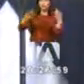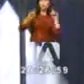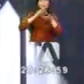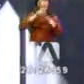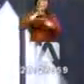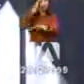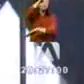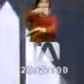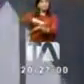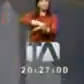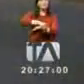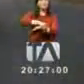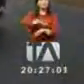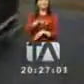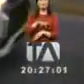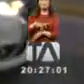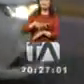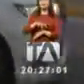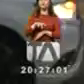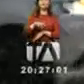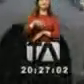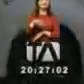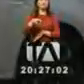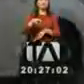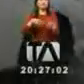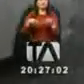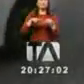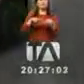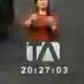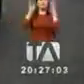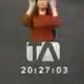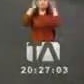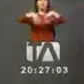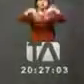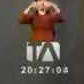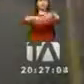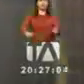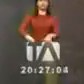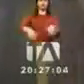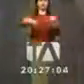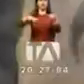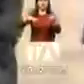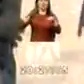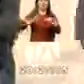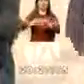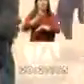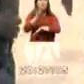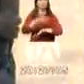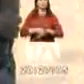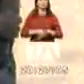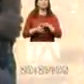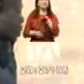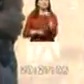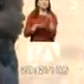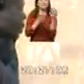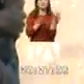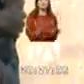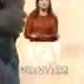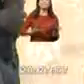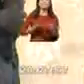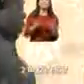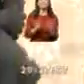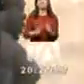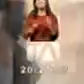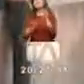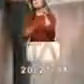tarde realizó un recorrido bastante rápido por las zonas afectadas producto de las inundaciones. En este lugar lo esperaron decenas de personas